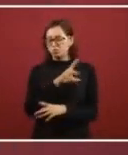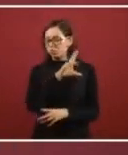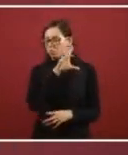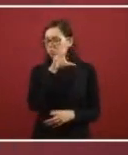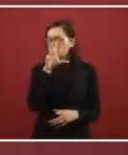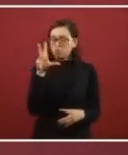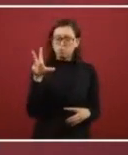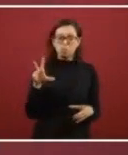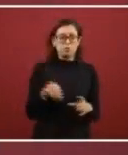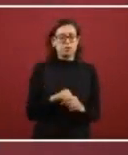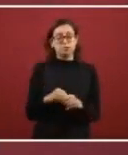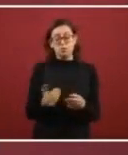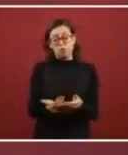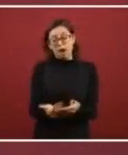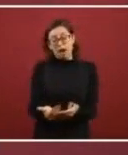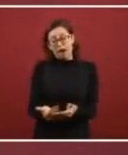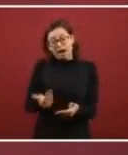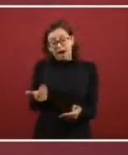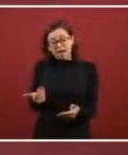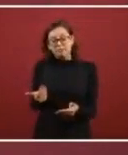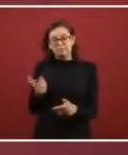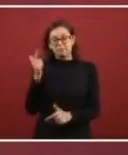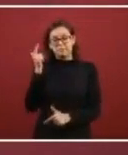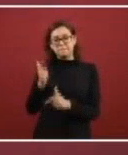en lo preventivo